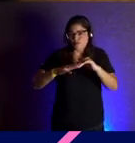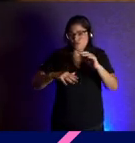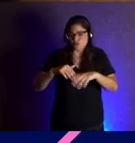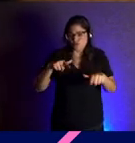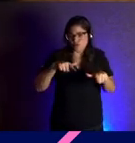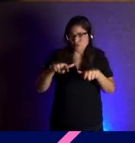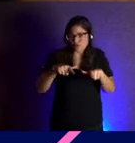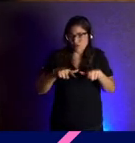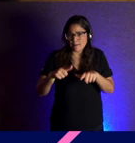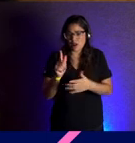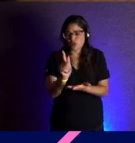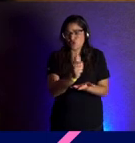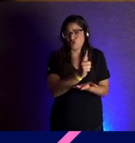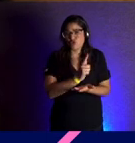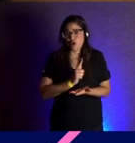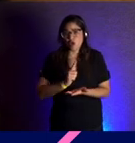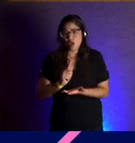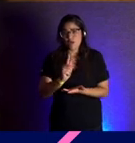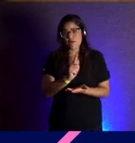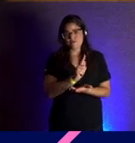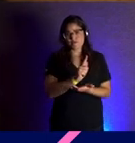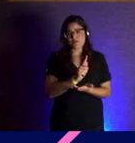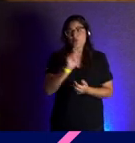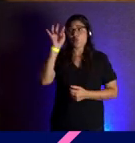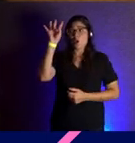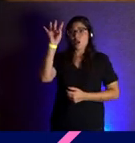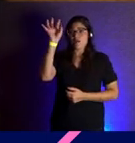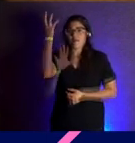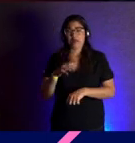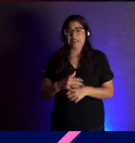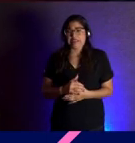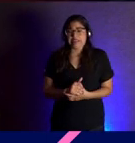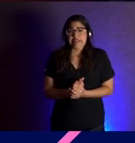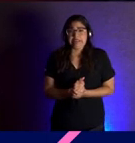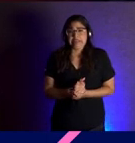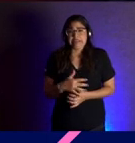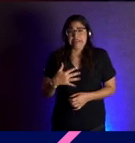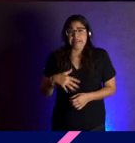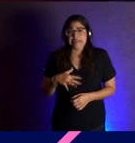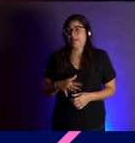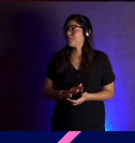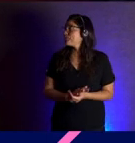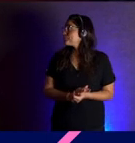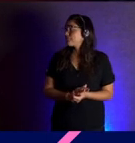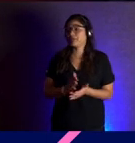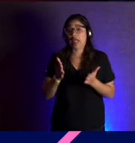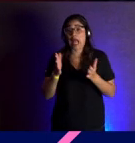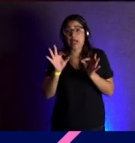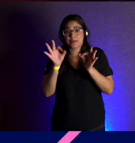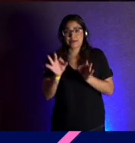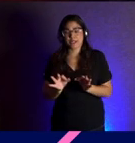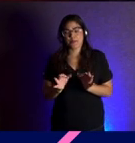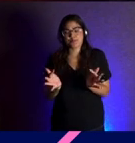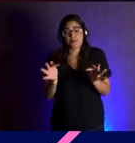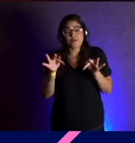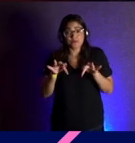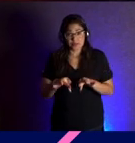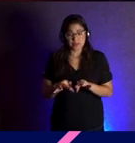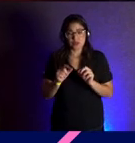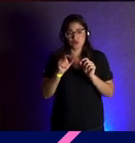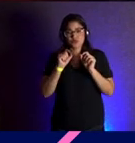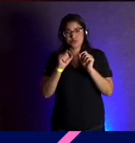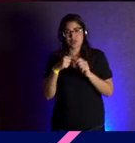clima? Incorporémoslo al periodismo. Necesitamos innovación. Y para cerrar, ¿cómo usamos